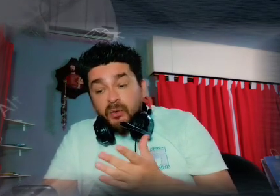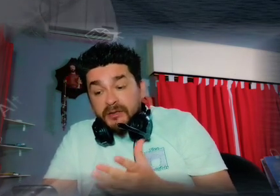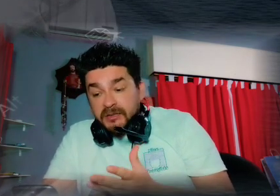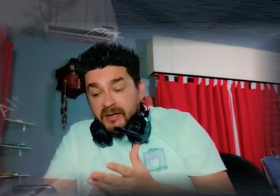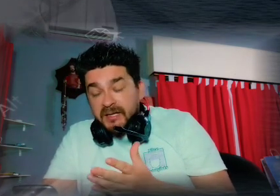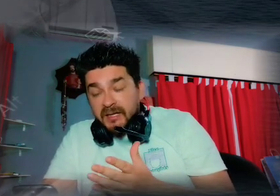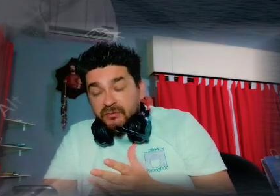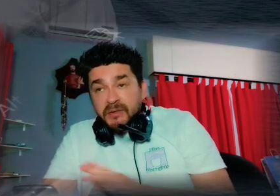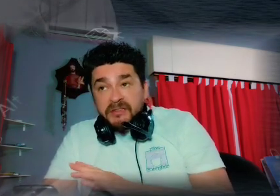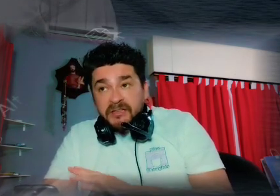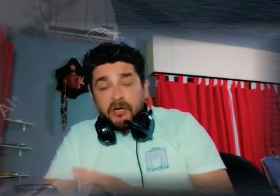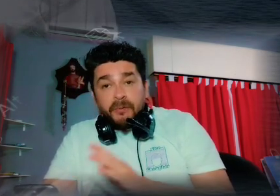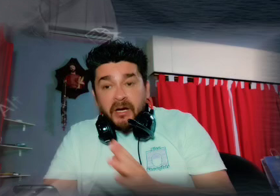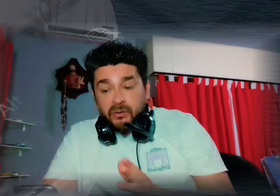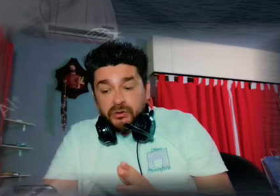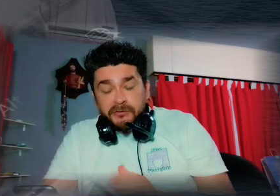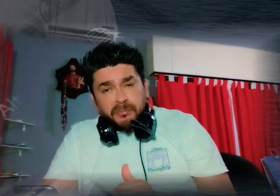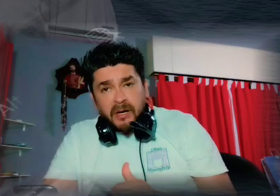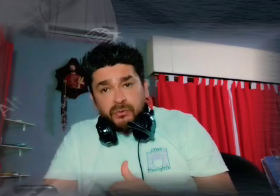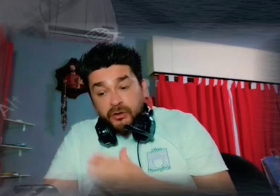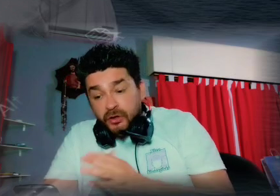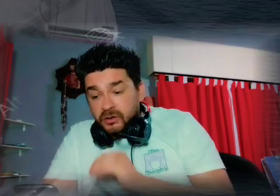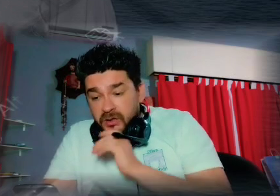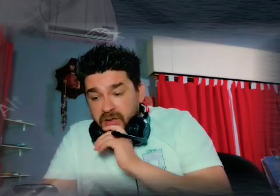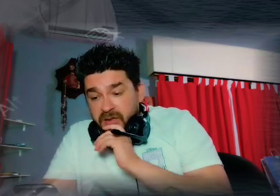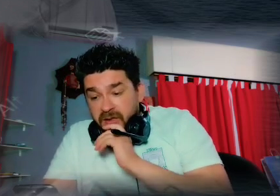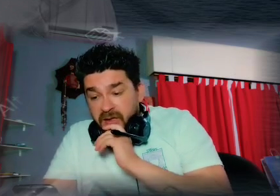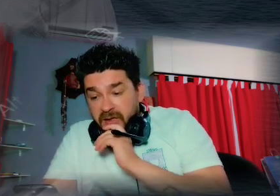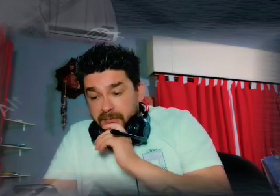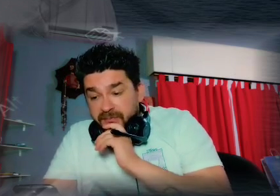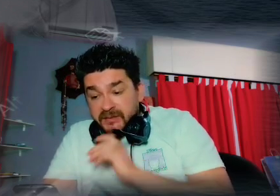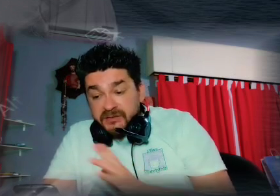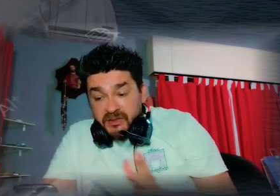casó en Guatemala, fue criticado por algunos no.